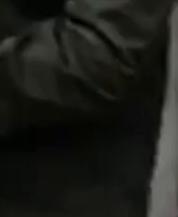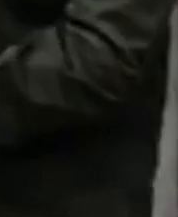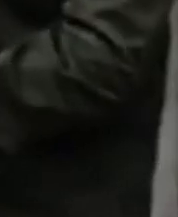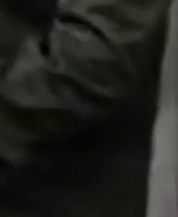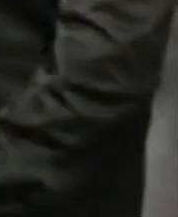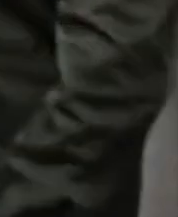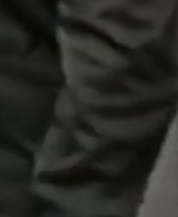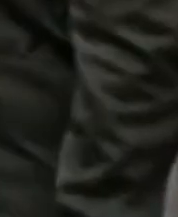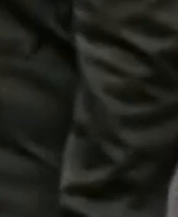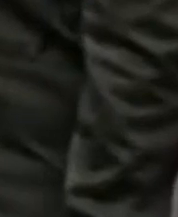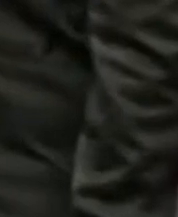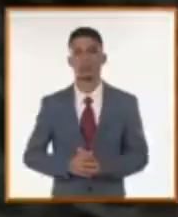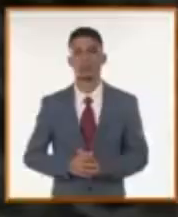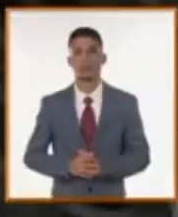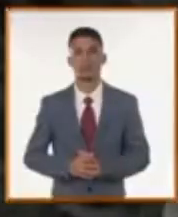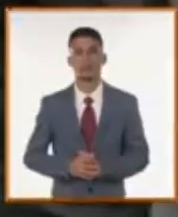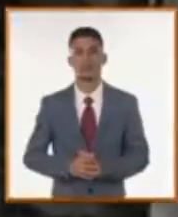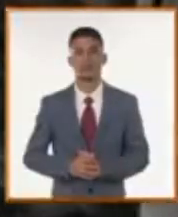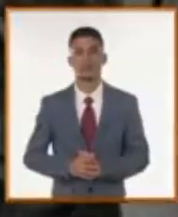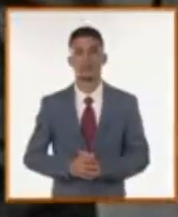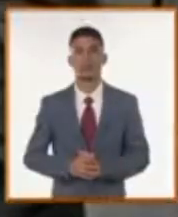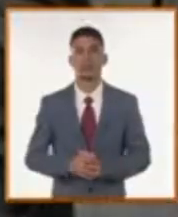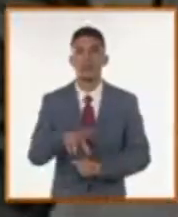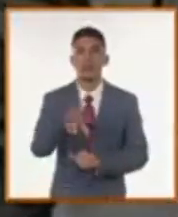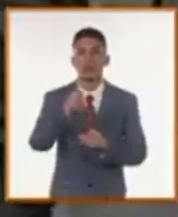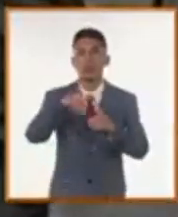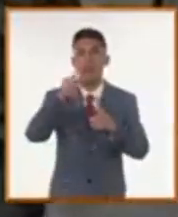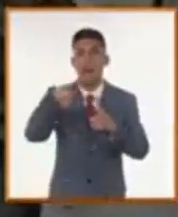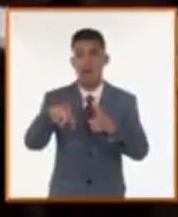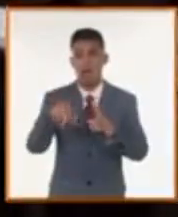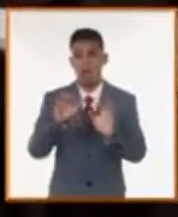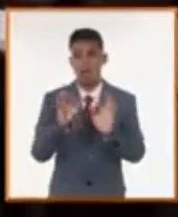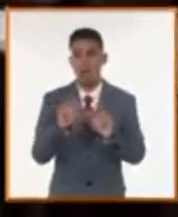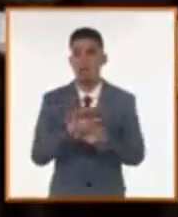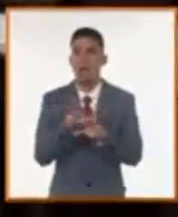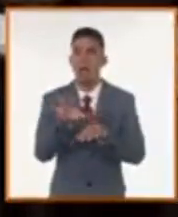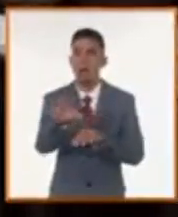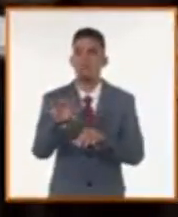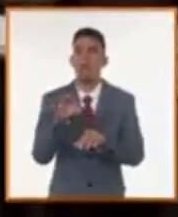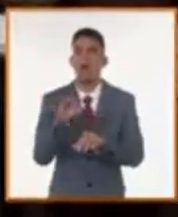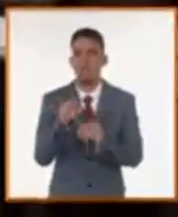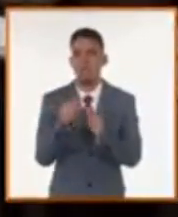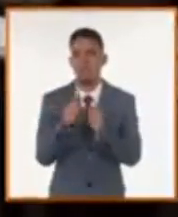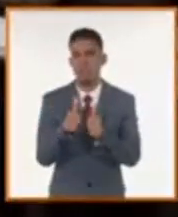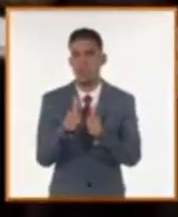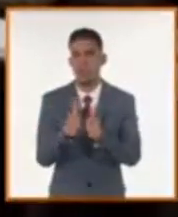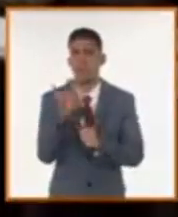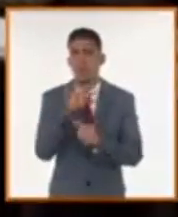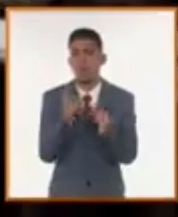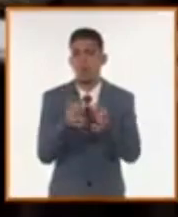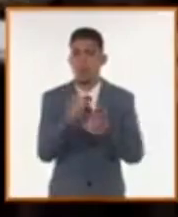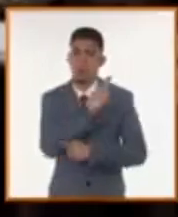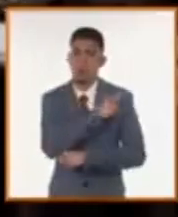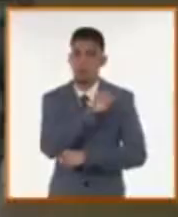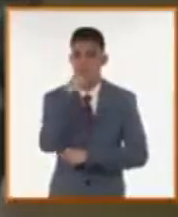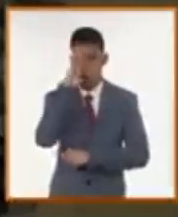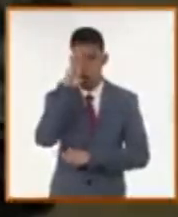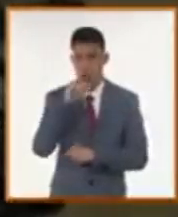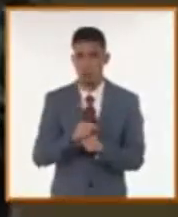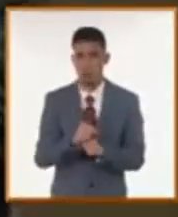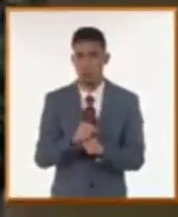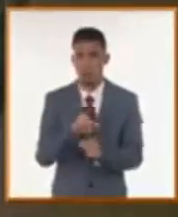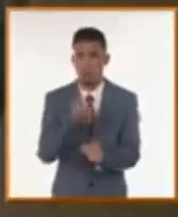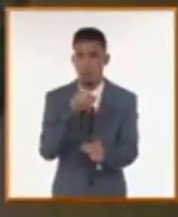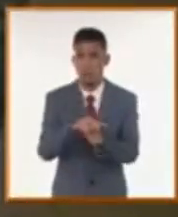imperialism. El nuevo teatro de las acciones militares fue escogido y bien calculado por el mando cubano, a partir de entonces